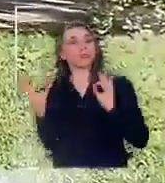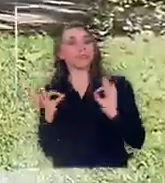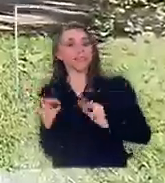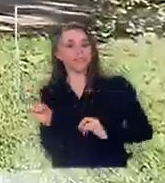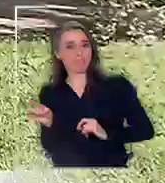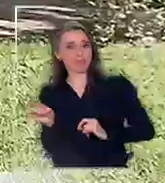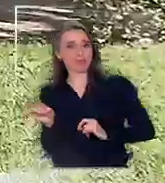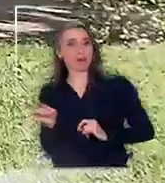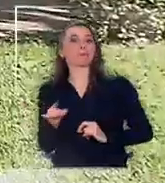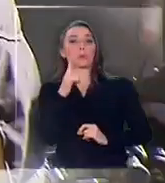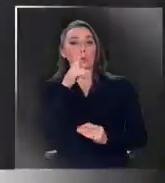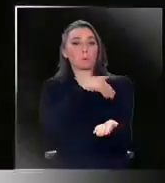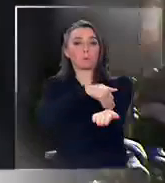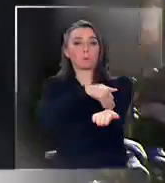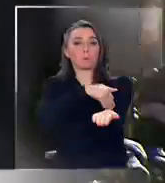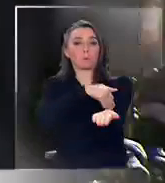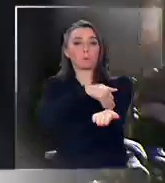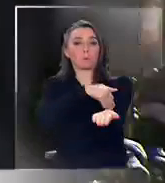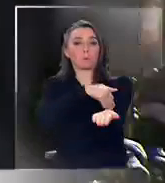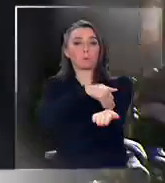una del casi millón de trabajadores que...